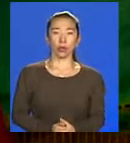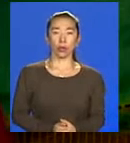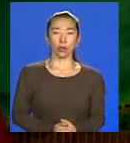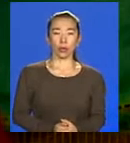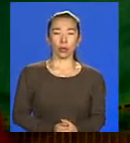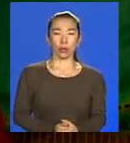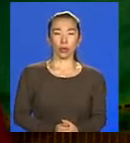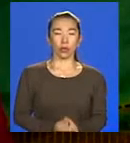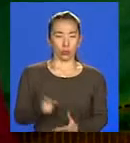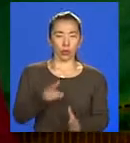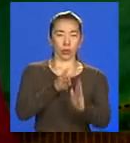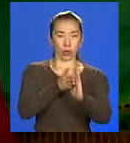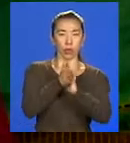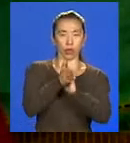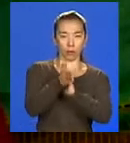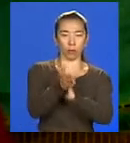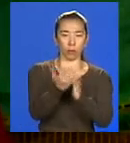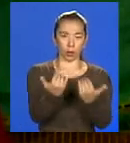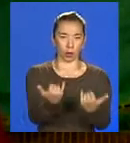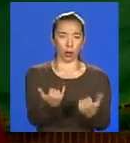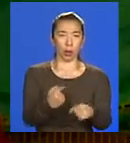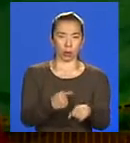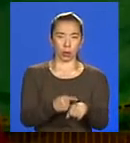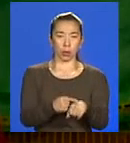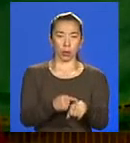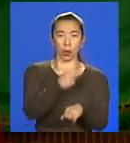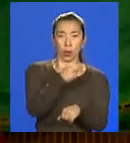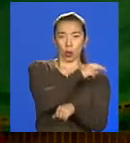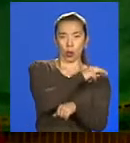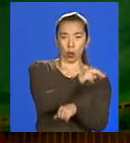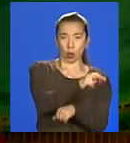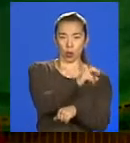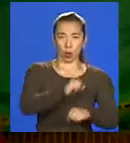Es la información que se produce a esta hora desde el norte de la